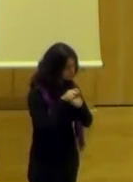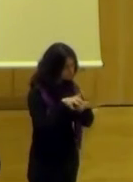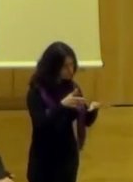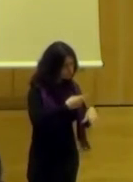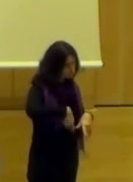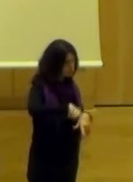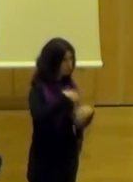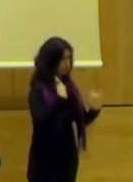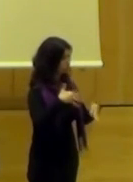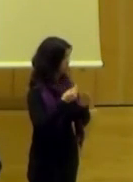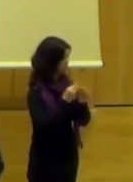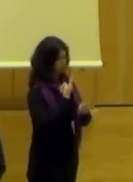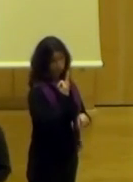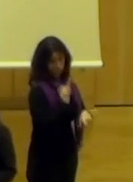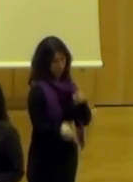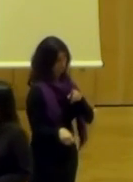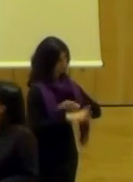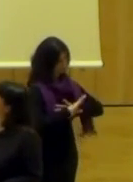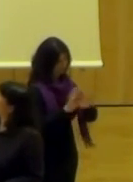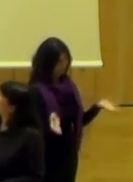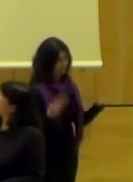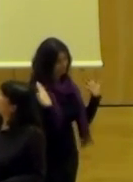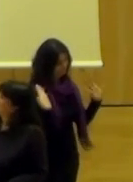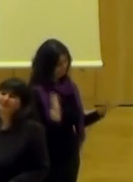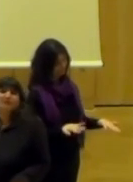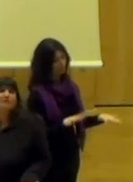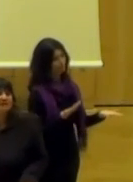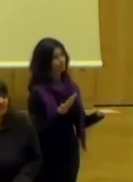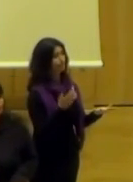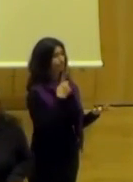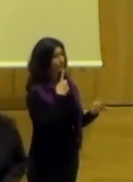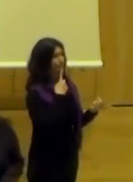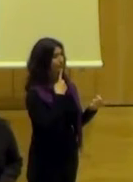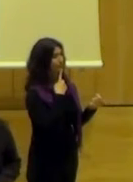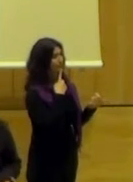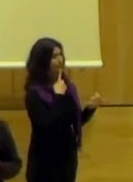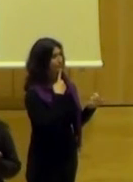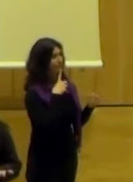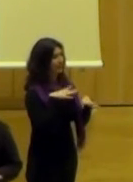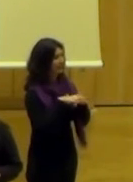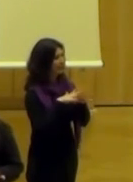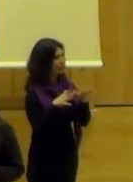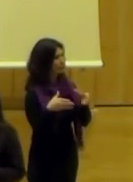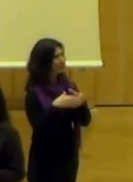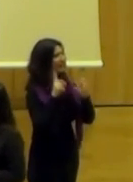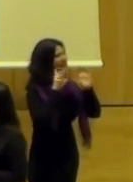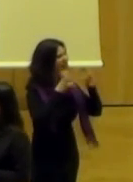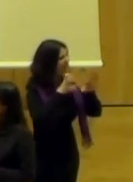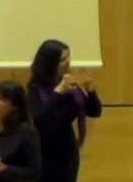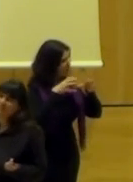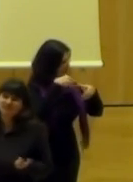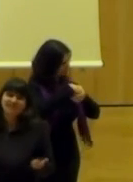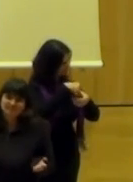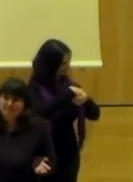gente? Tiene que ser de una forma totalmente distinta, ¿no? Entonces, pues a través de una radio comunitaria, un pequeño programa de